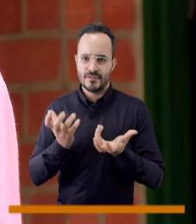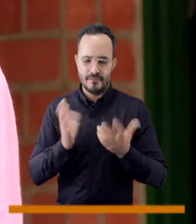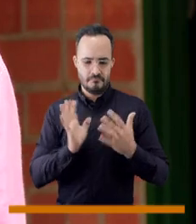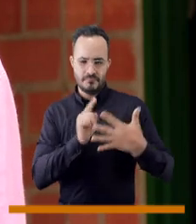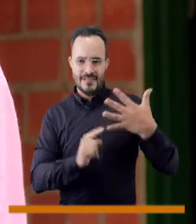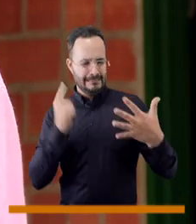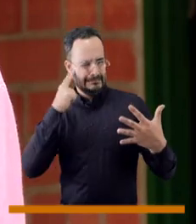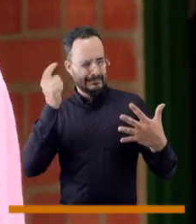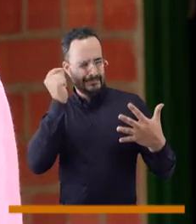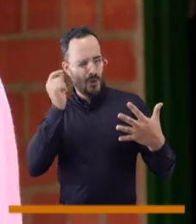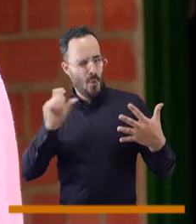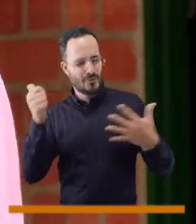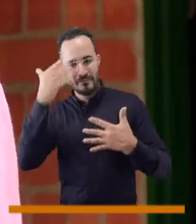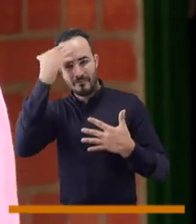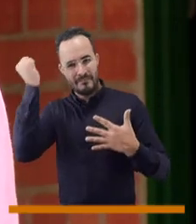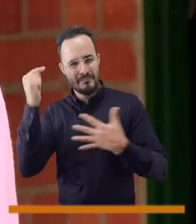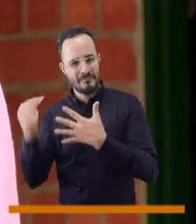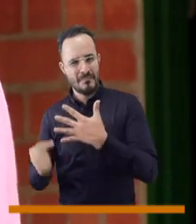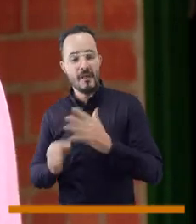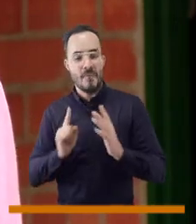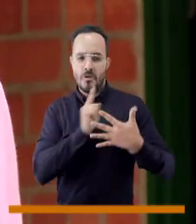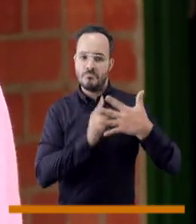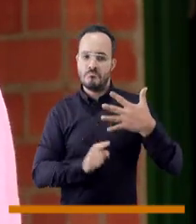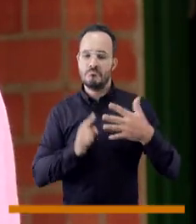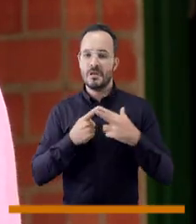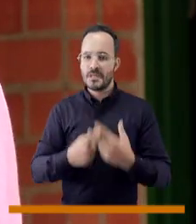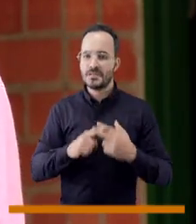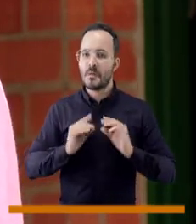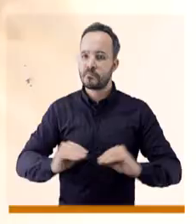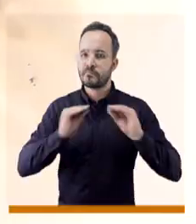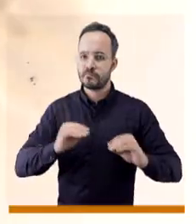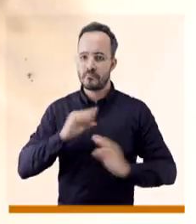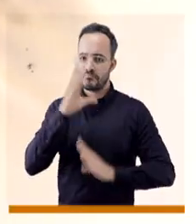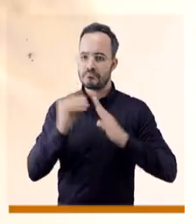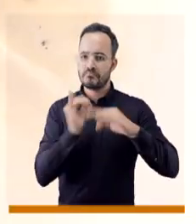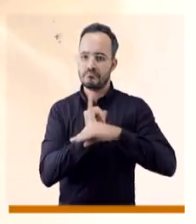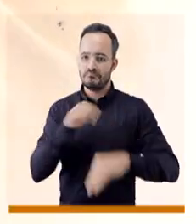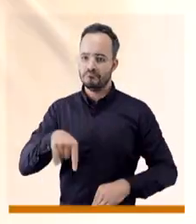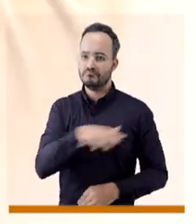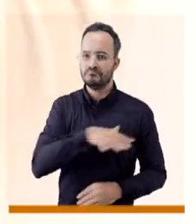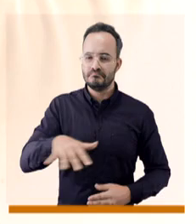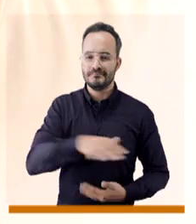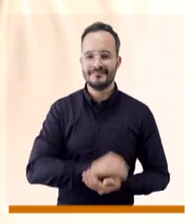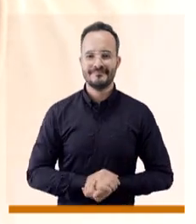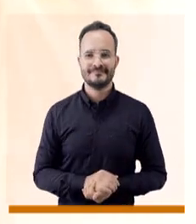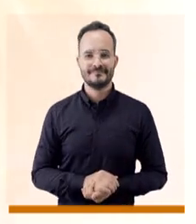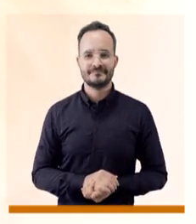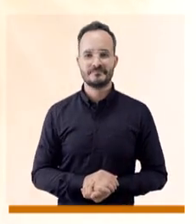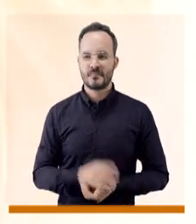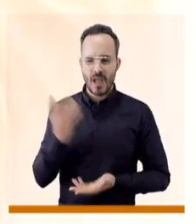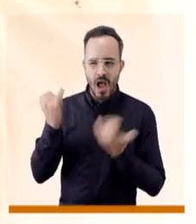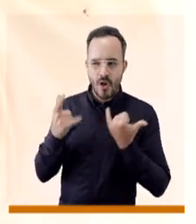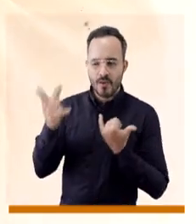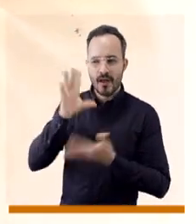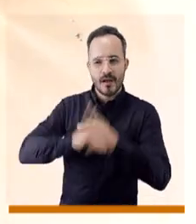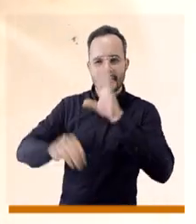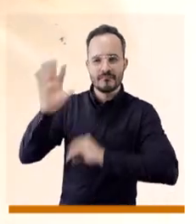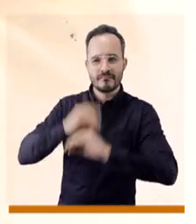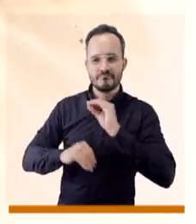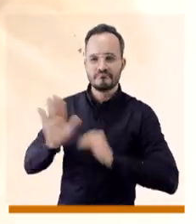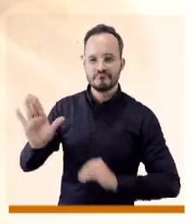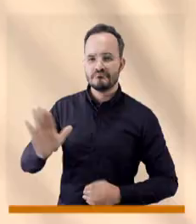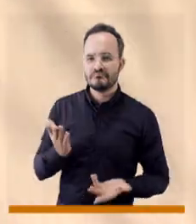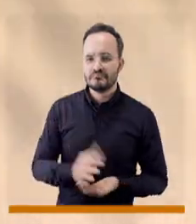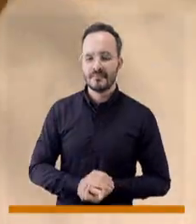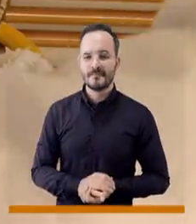cocina, no me acuerdo otros, pero sí, esos son los talleres que hasta ahora estamos funcionando acá en la institución, maestro Guillermo Vélez Vélez.